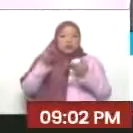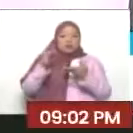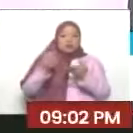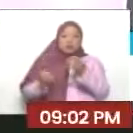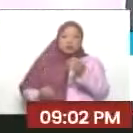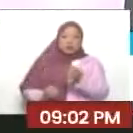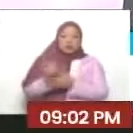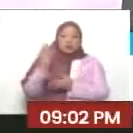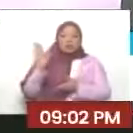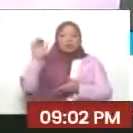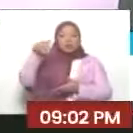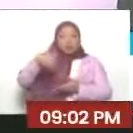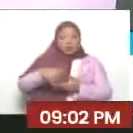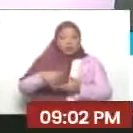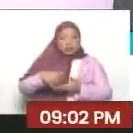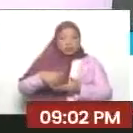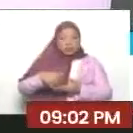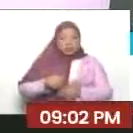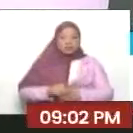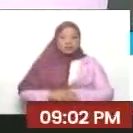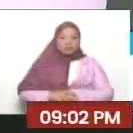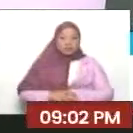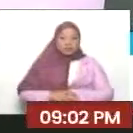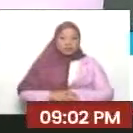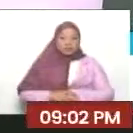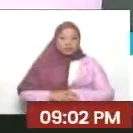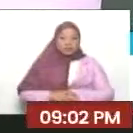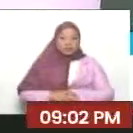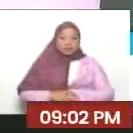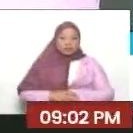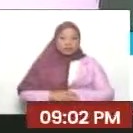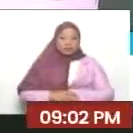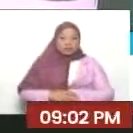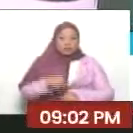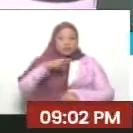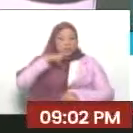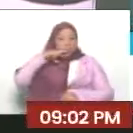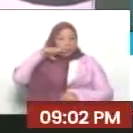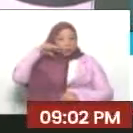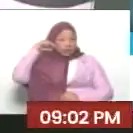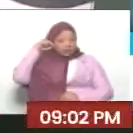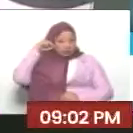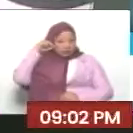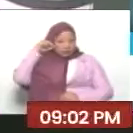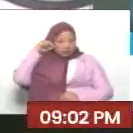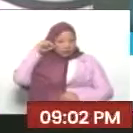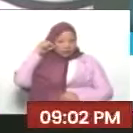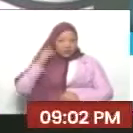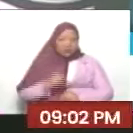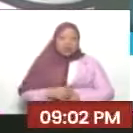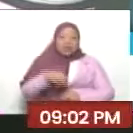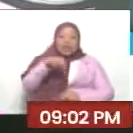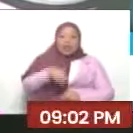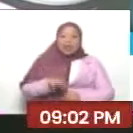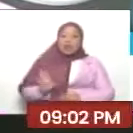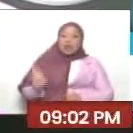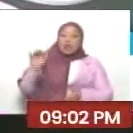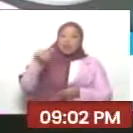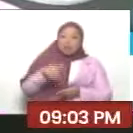altos mirandinos. Café mirandino poniendo... Bueno, café sabroso. Excelente. Poniendo al estado